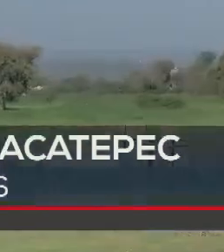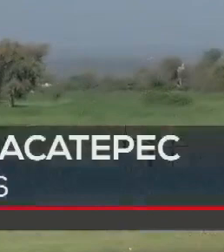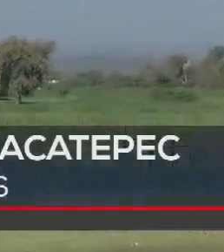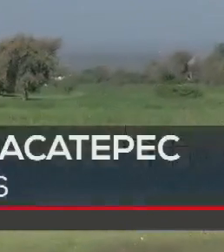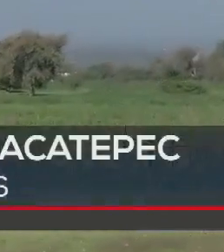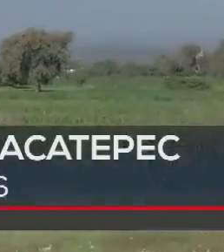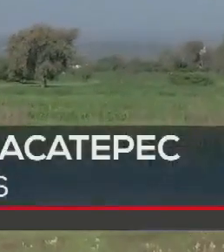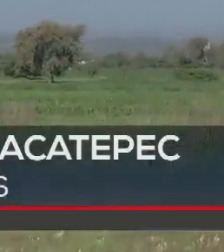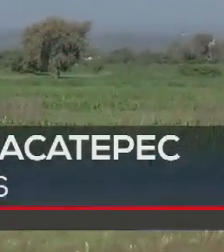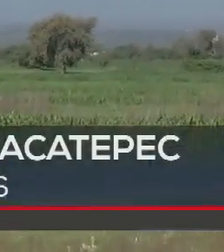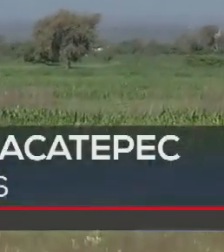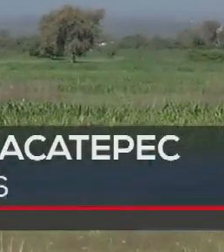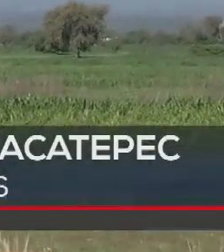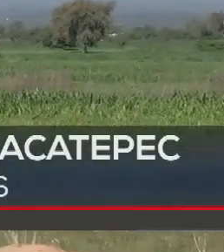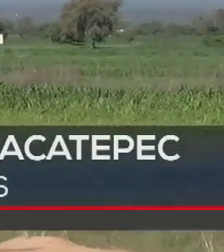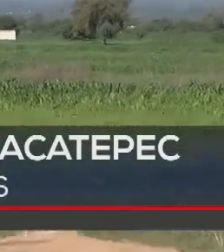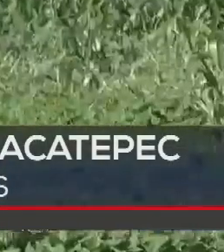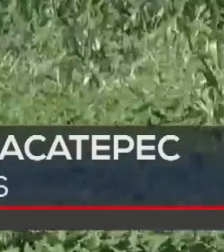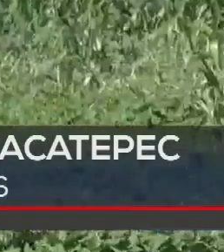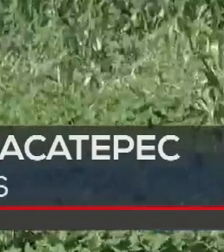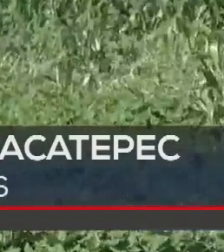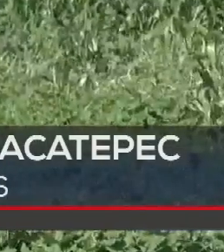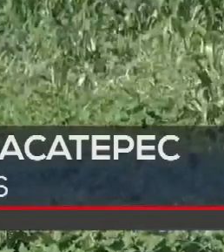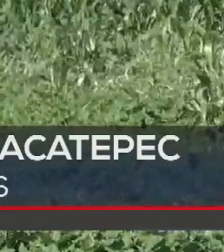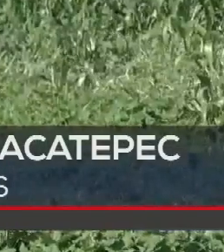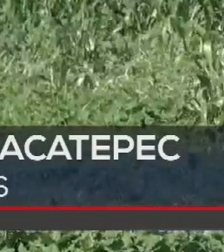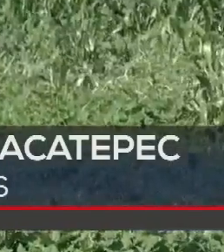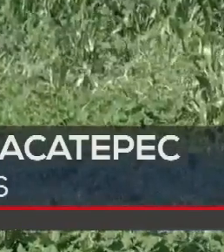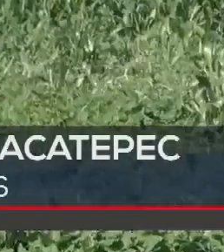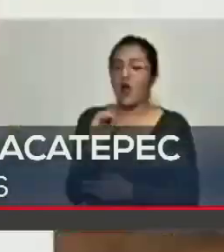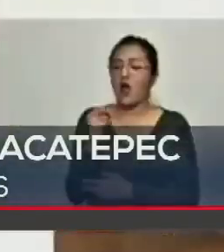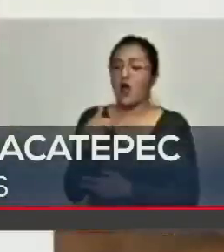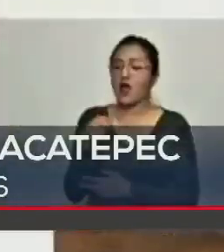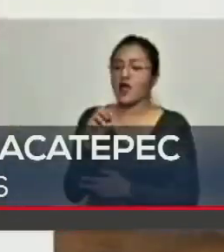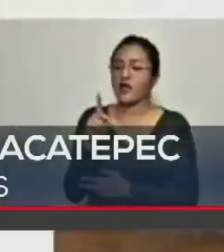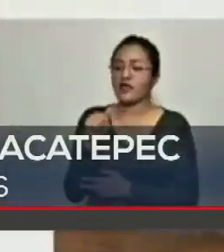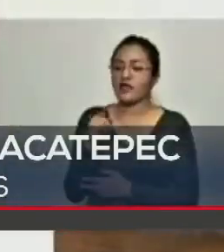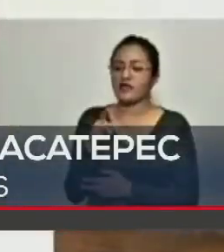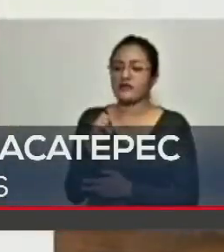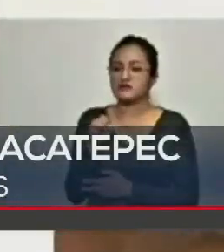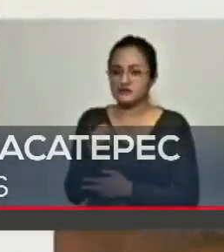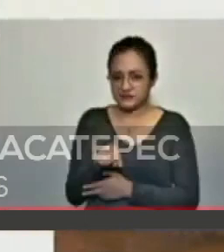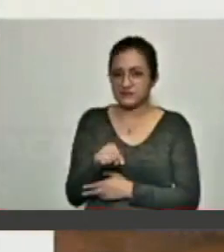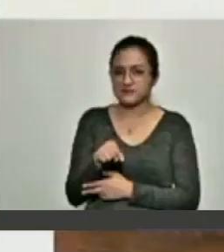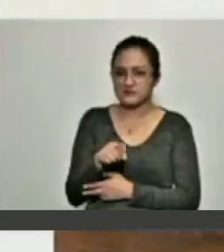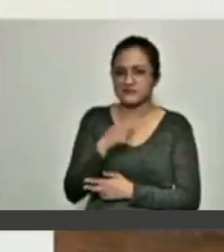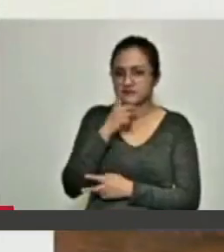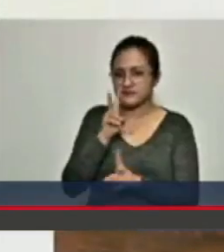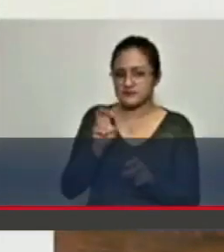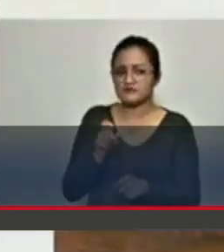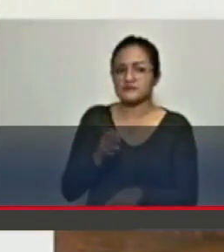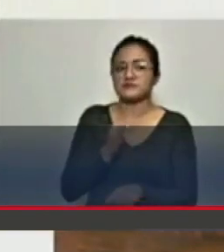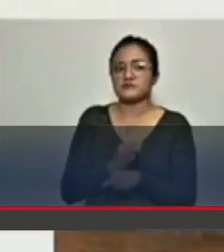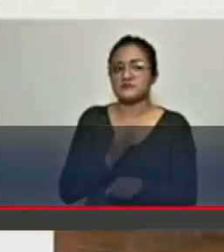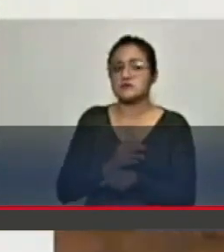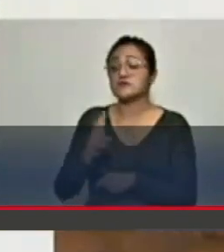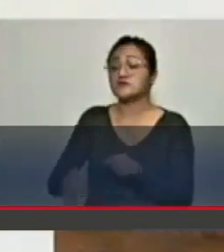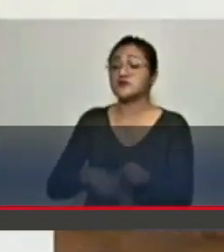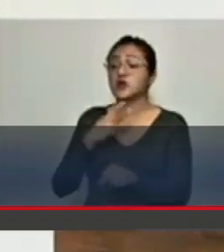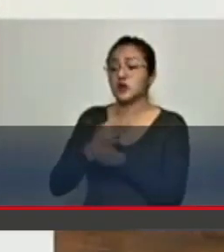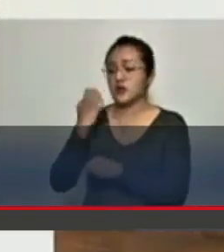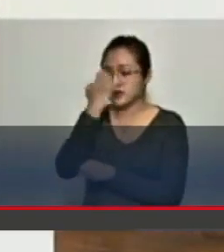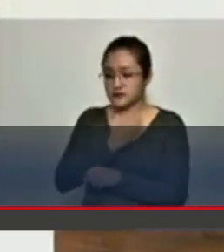pequeñas fallas que también están bajo estudio por parte de los científicos ya los estudios de fase 2 están determinando